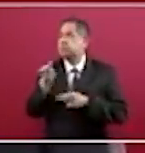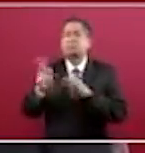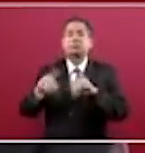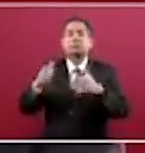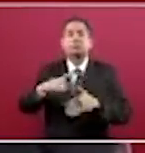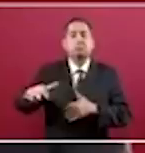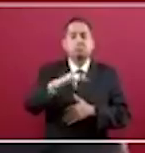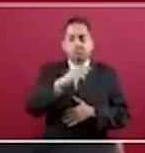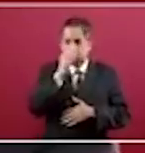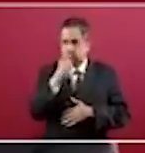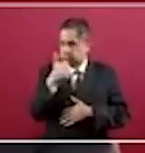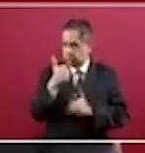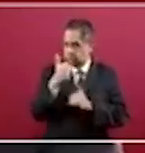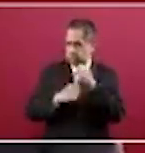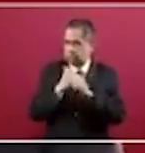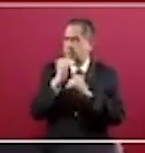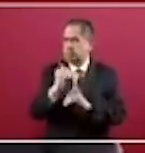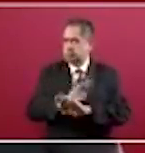consulta, nada más son 6 años,